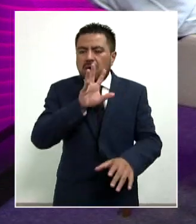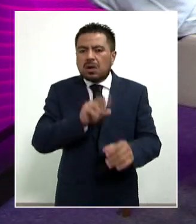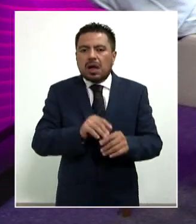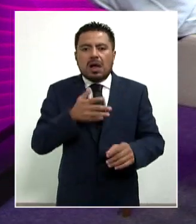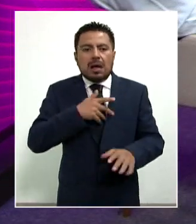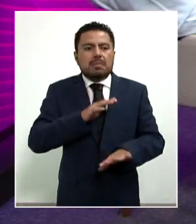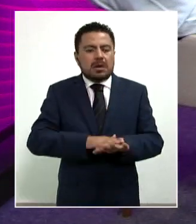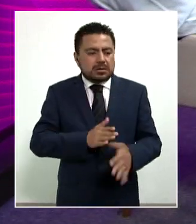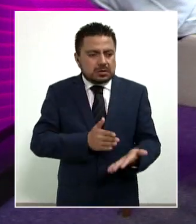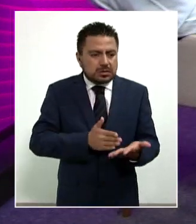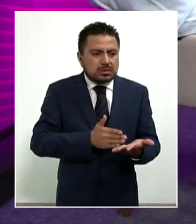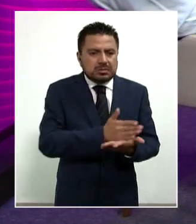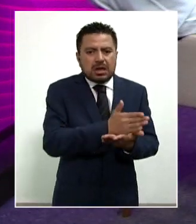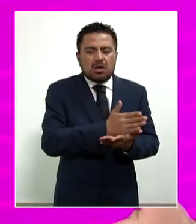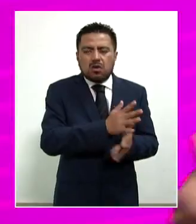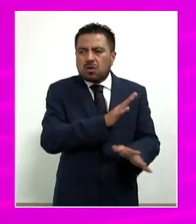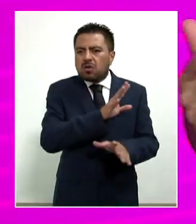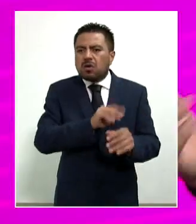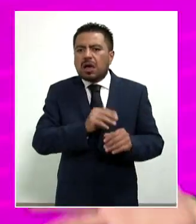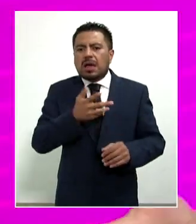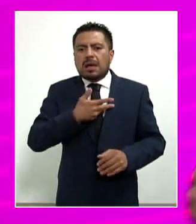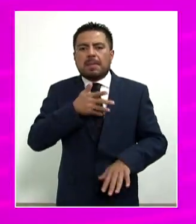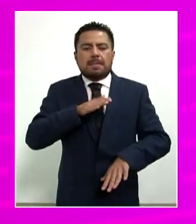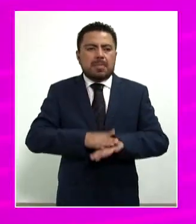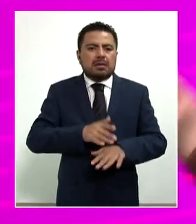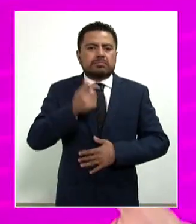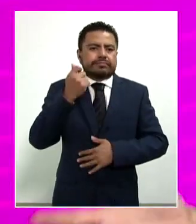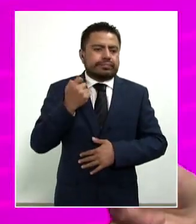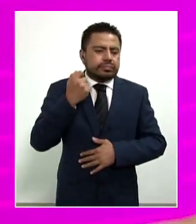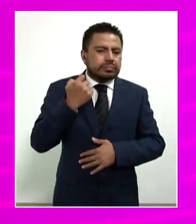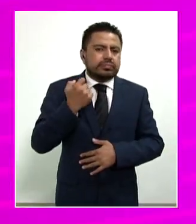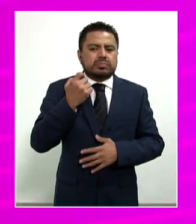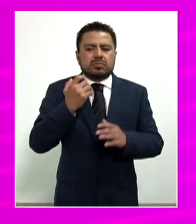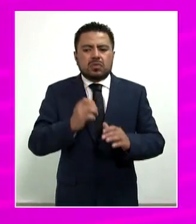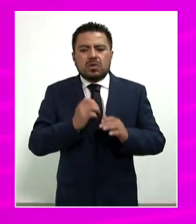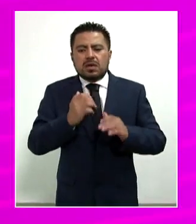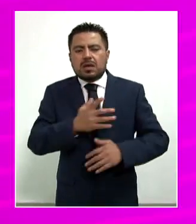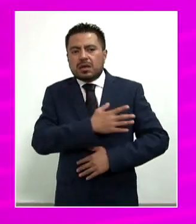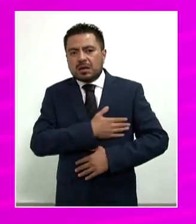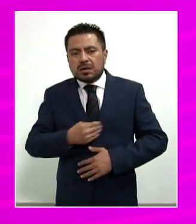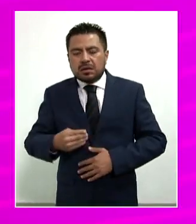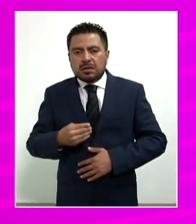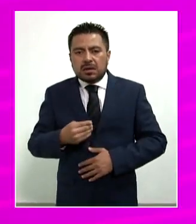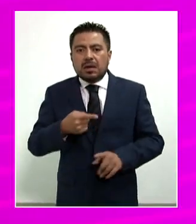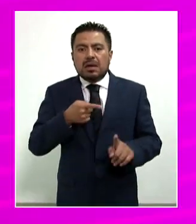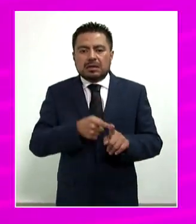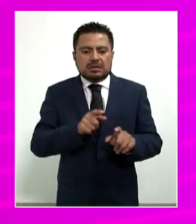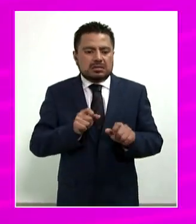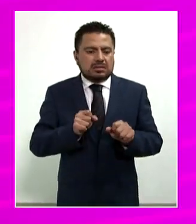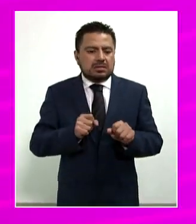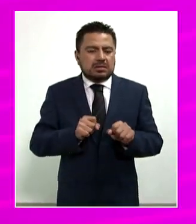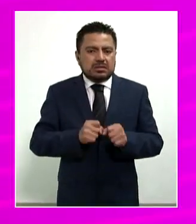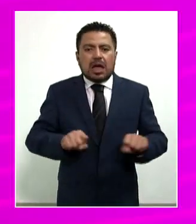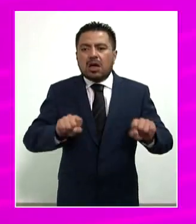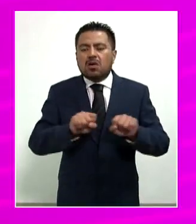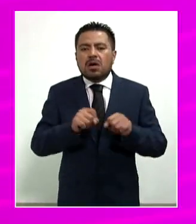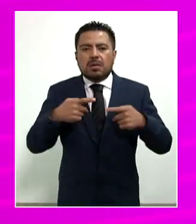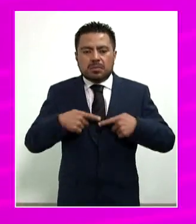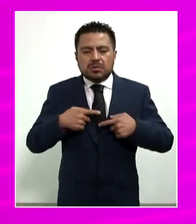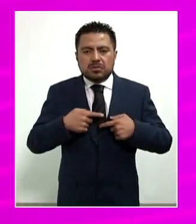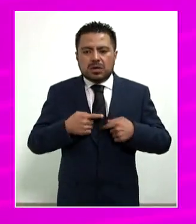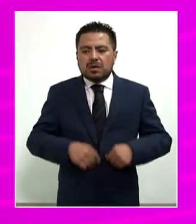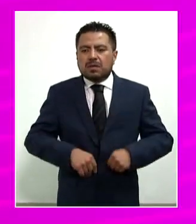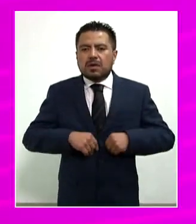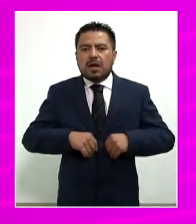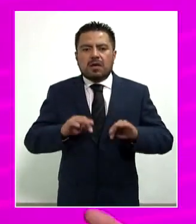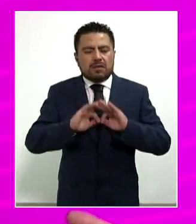más acceso a cobertura, la que tiene pensión y cuidado de los hijos, es la seguridad social para las personas que están en